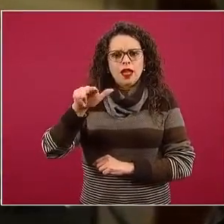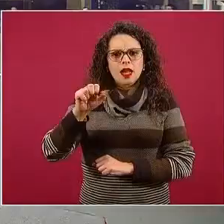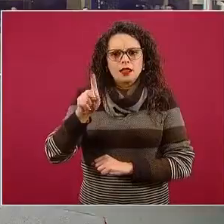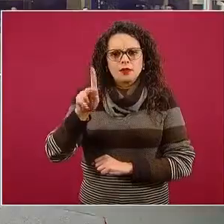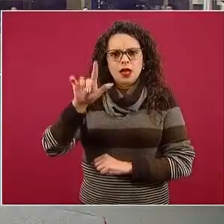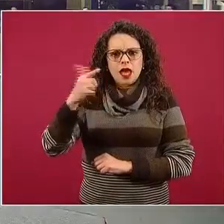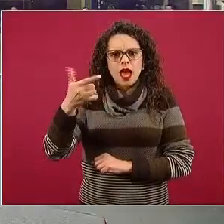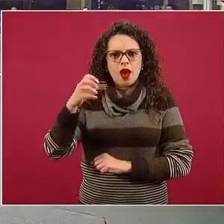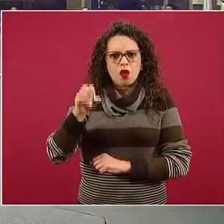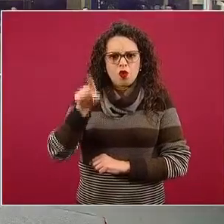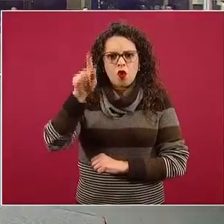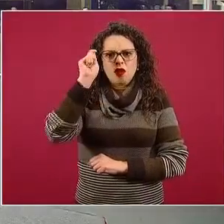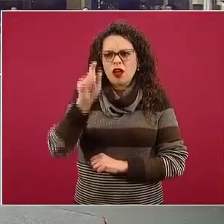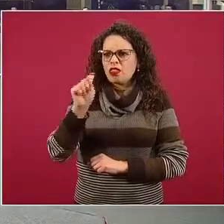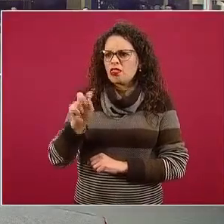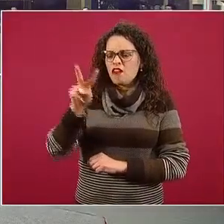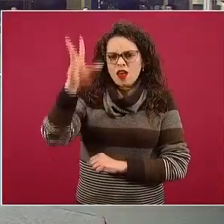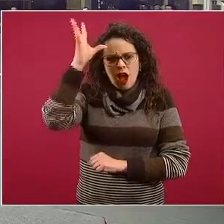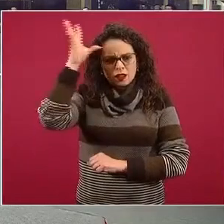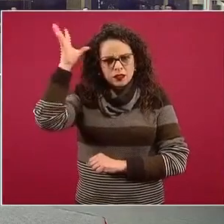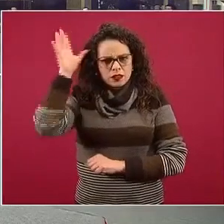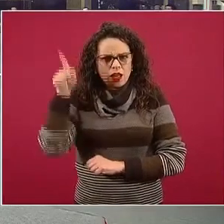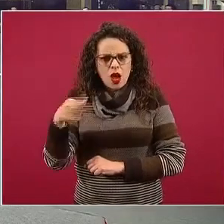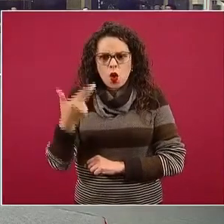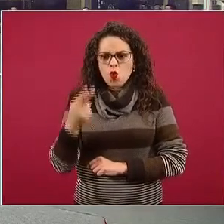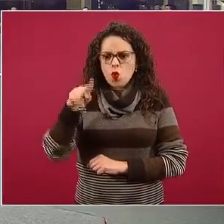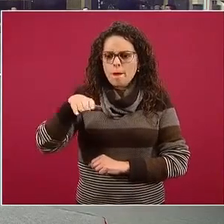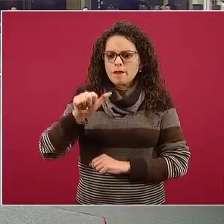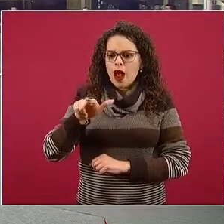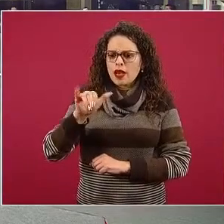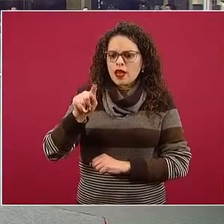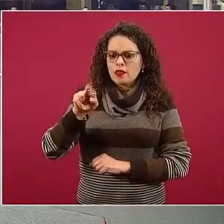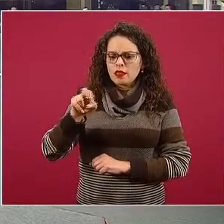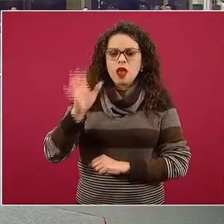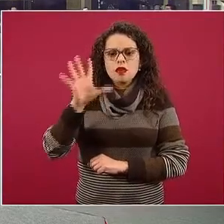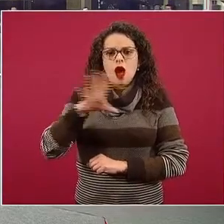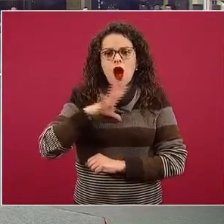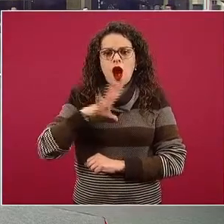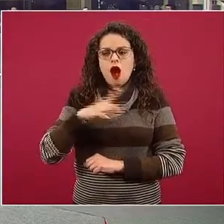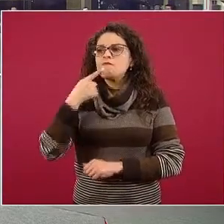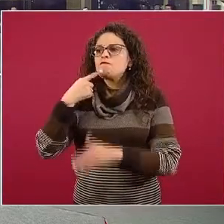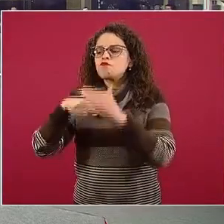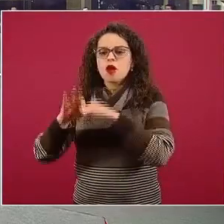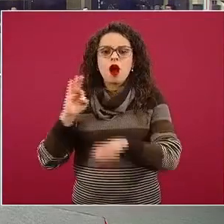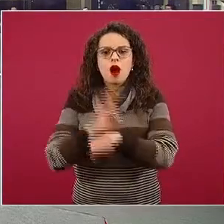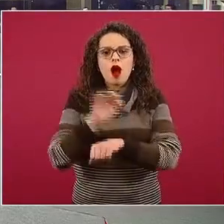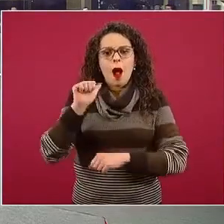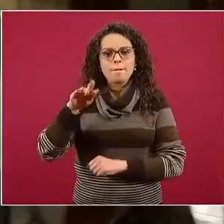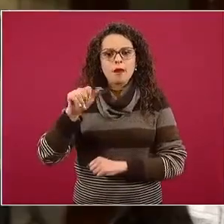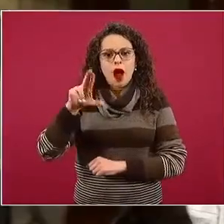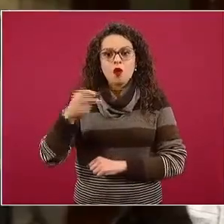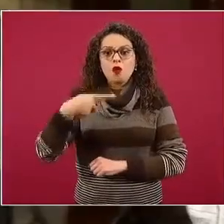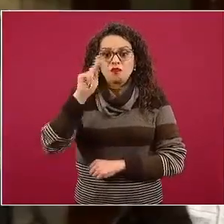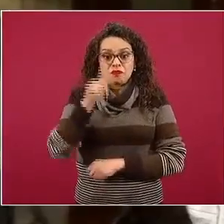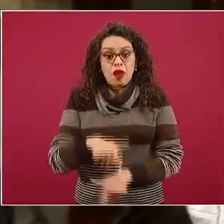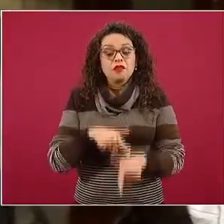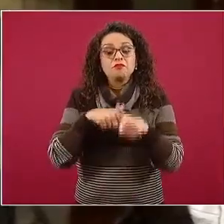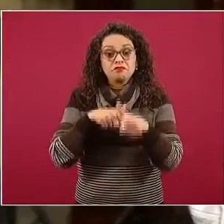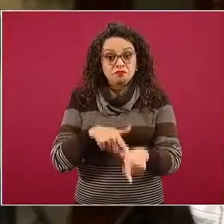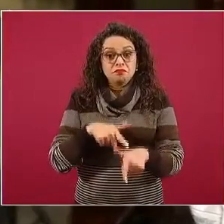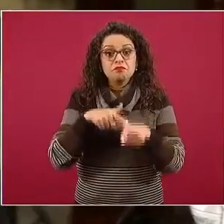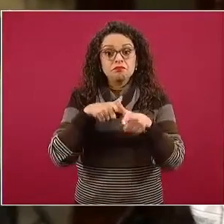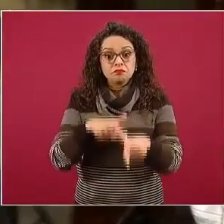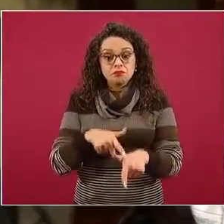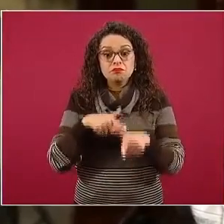Azteca, el Humanitre, que ya tuvo un amparo y sigue operando de manera presencial con